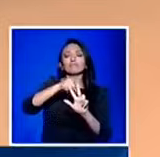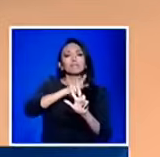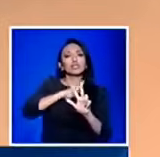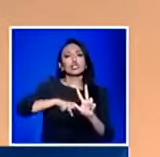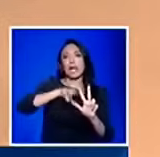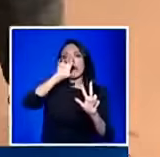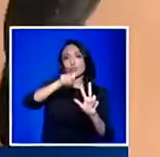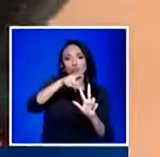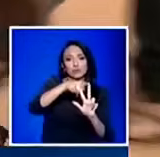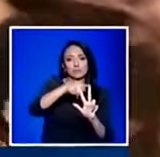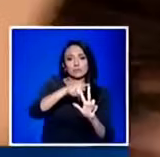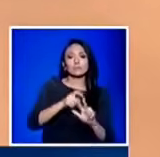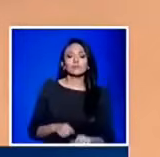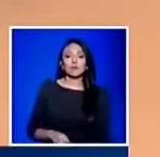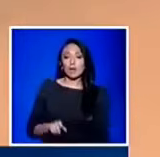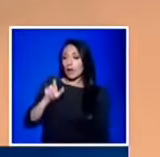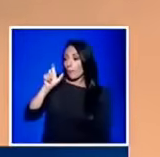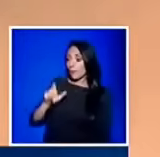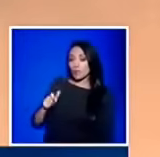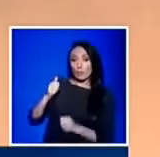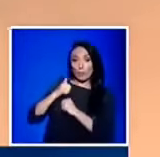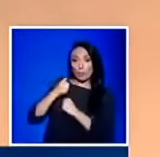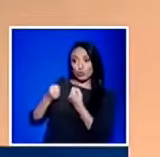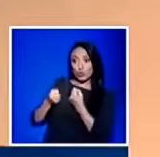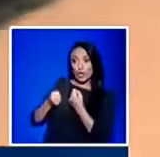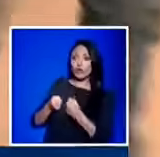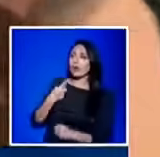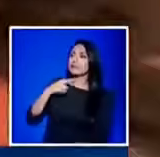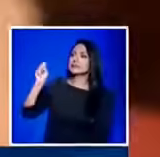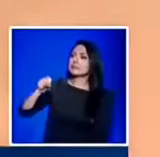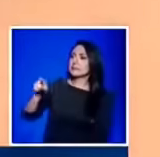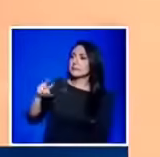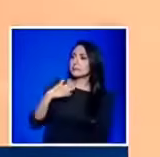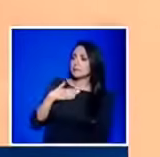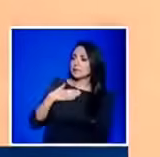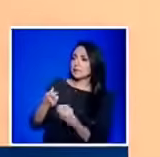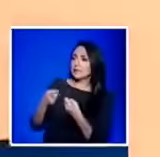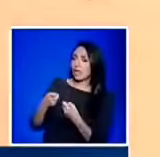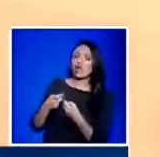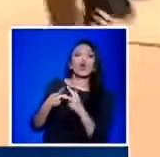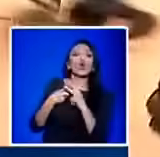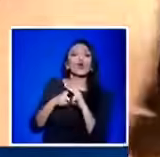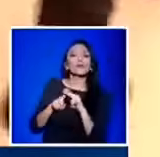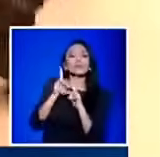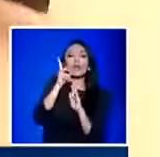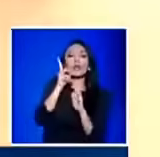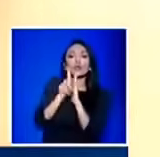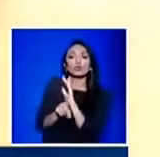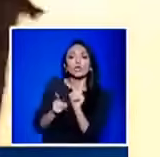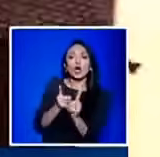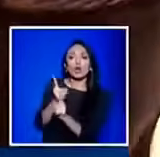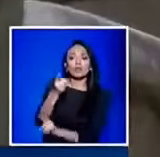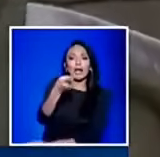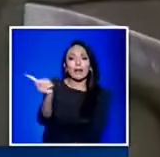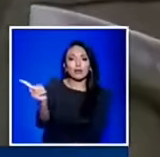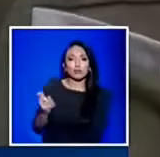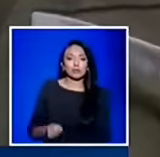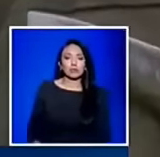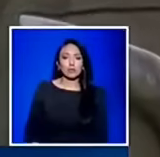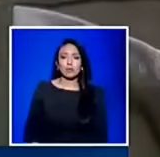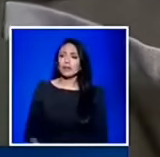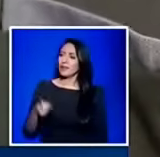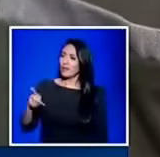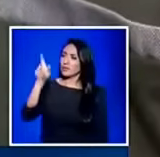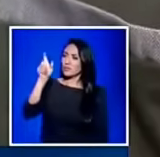personal. El afectado reconoció las piezas de su vehículo y asegura que iniciará acciones legales en contra de los detenidos. Estos señores ya no